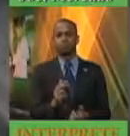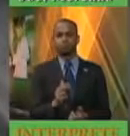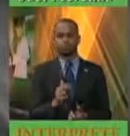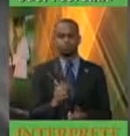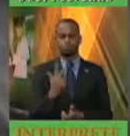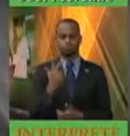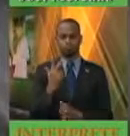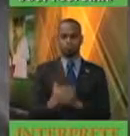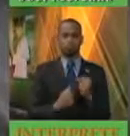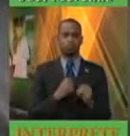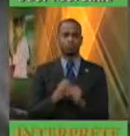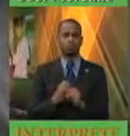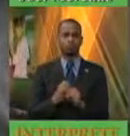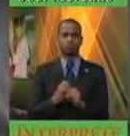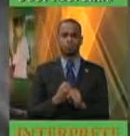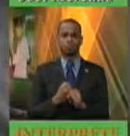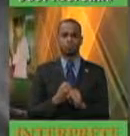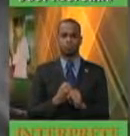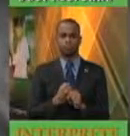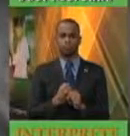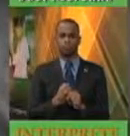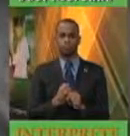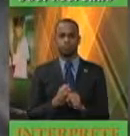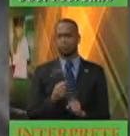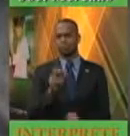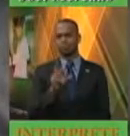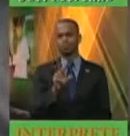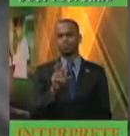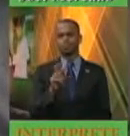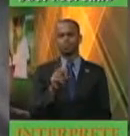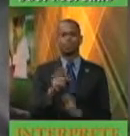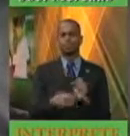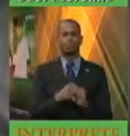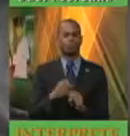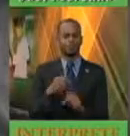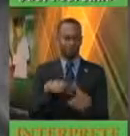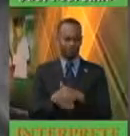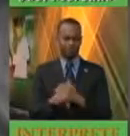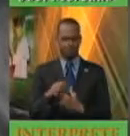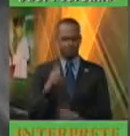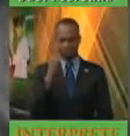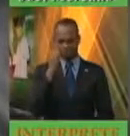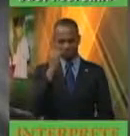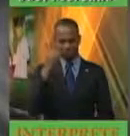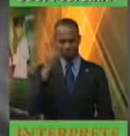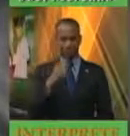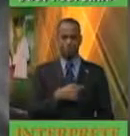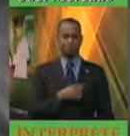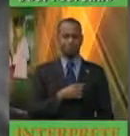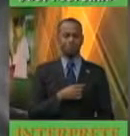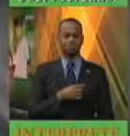tres años. Los 200 años del nacimiento de Duarte,